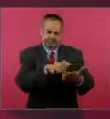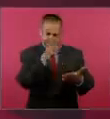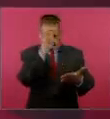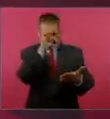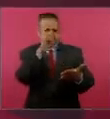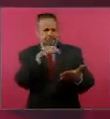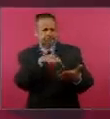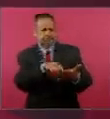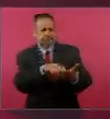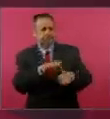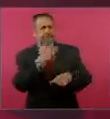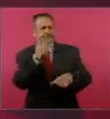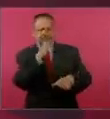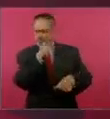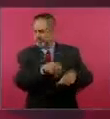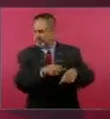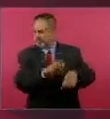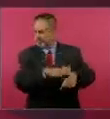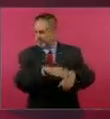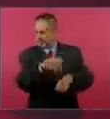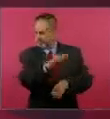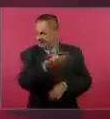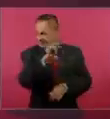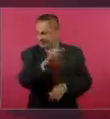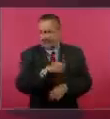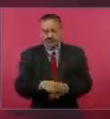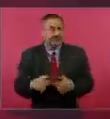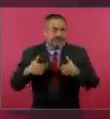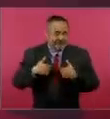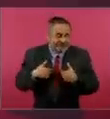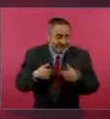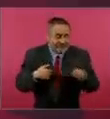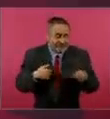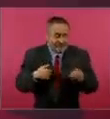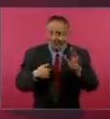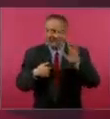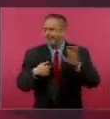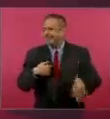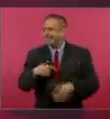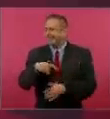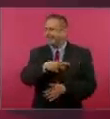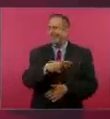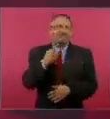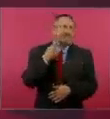O sea, porque, es politiquería.